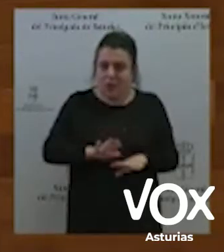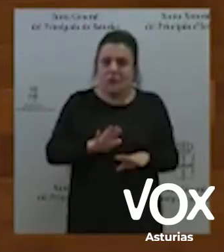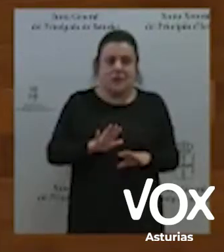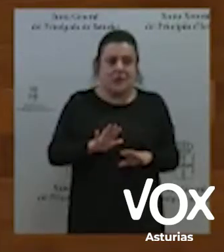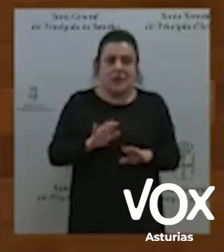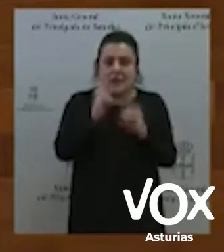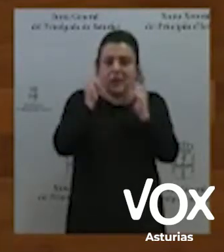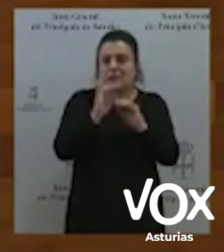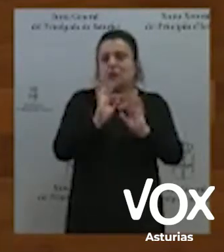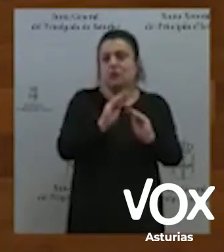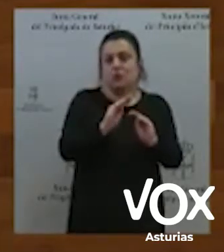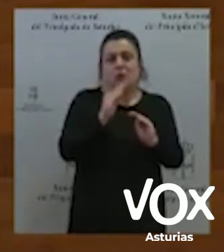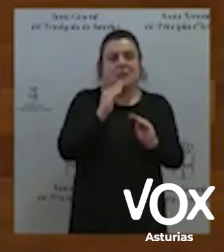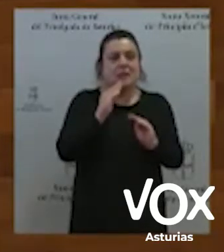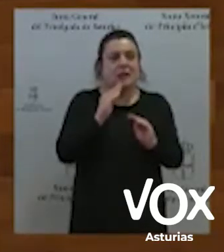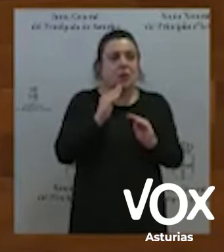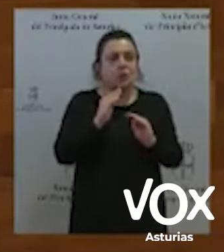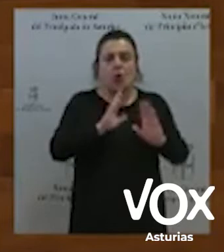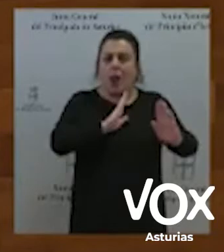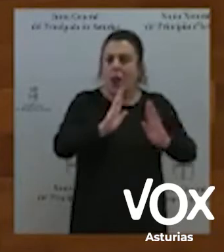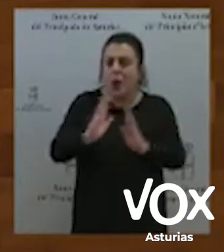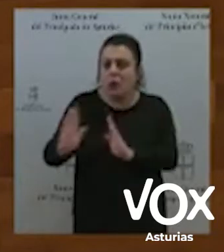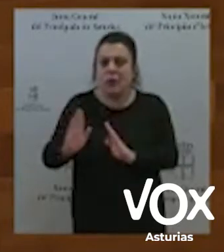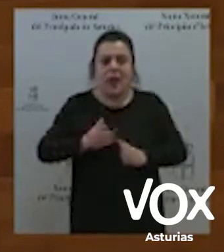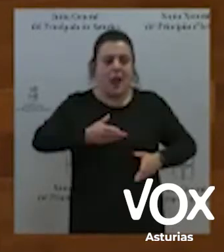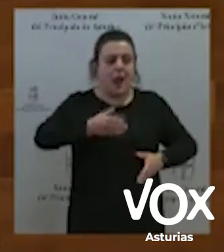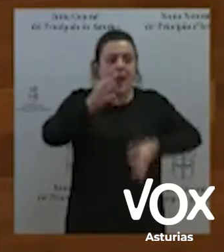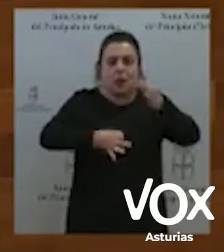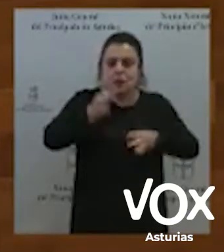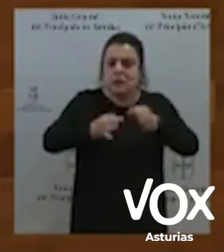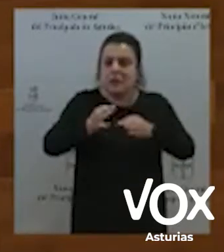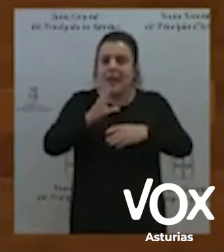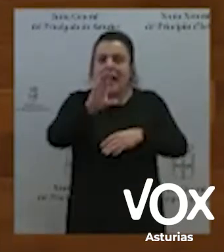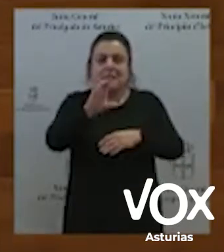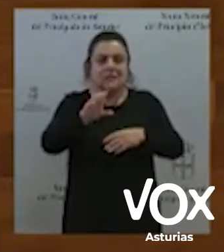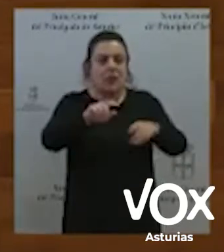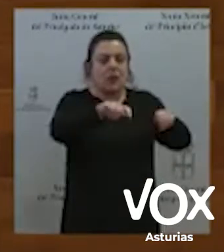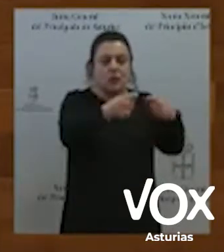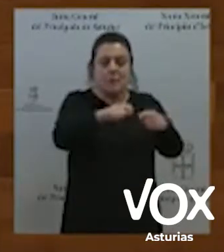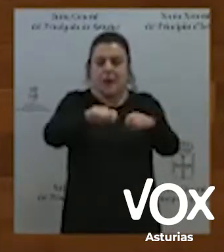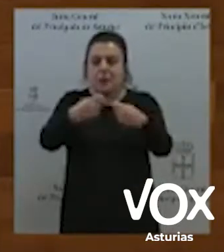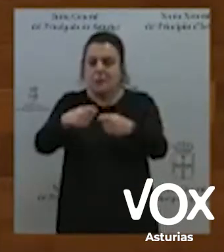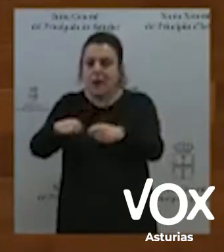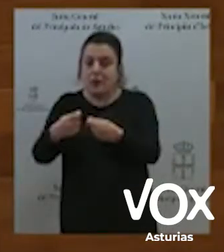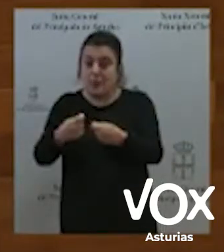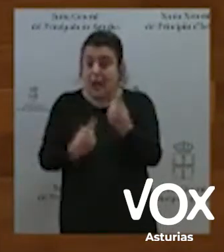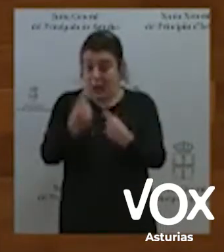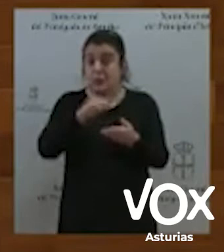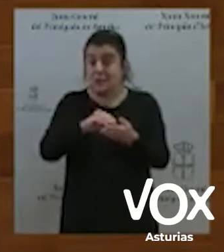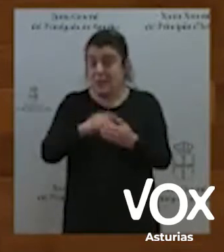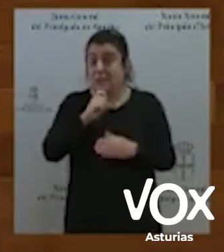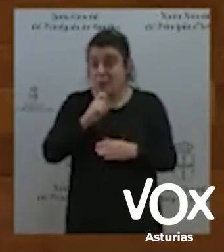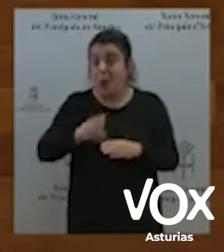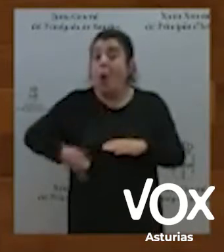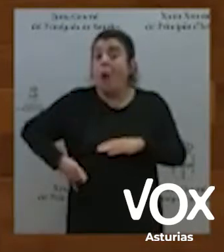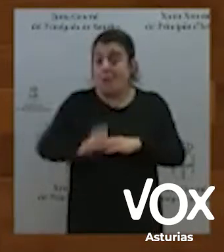justicia, el Estado y así sucesivamente, con patadas incluso. Así que mejor que no nos apoyen,